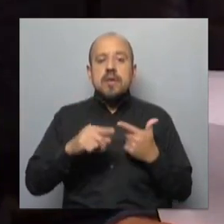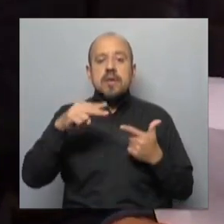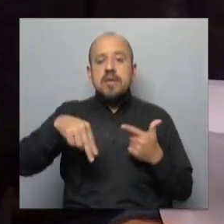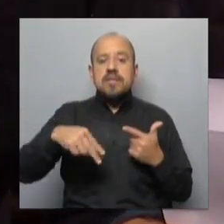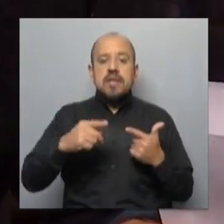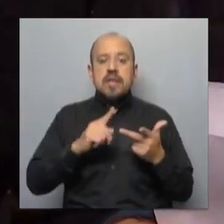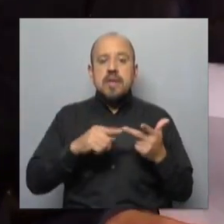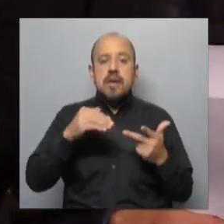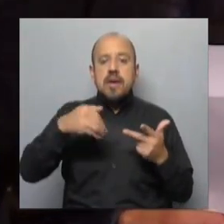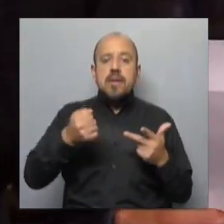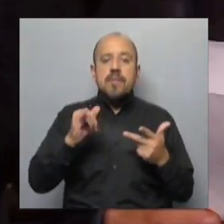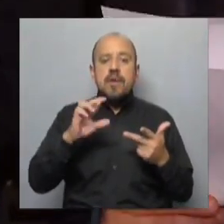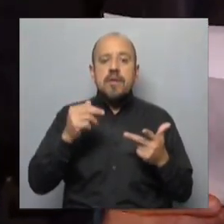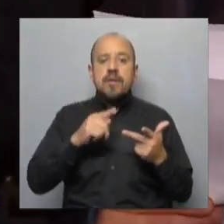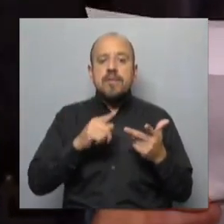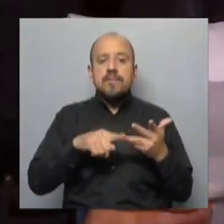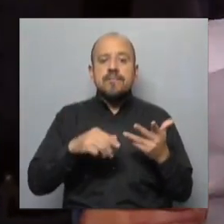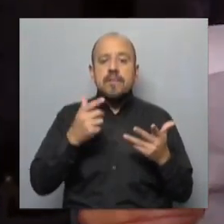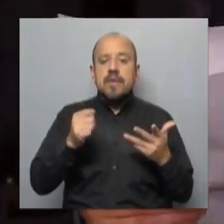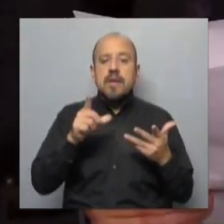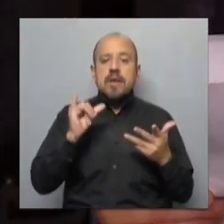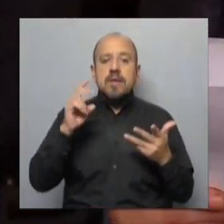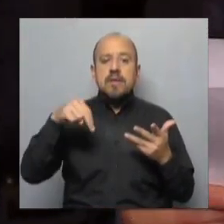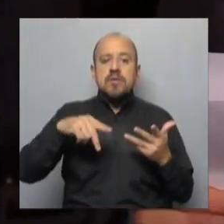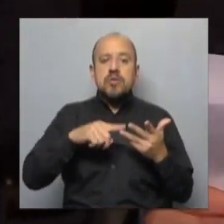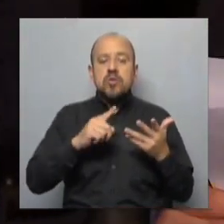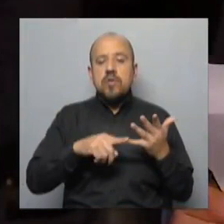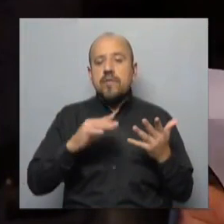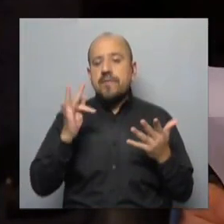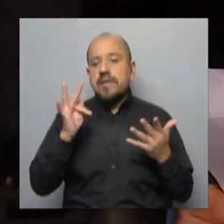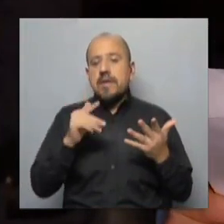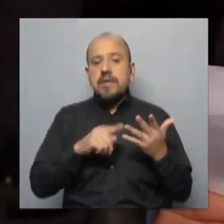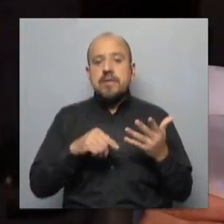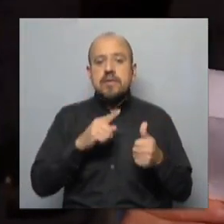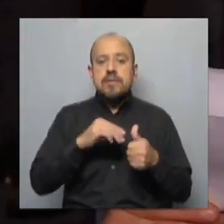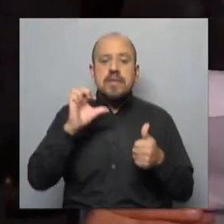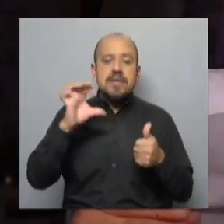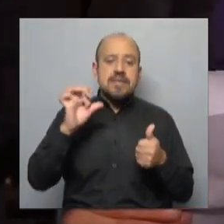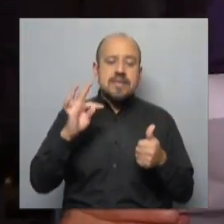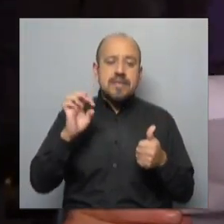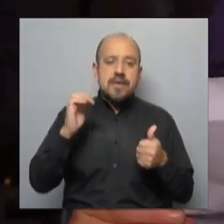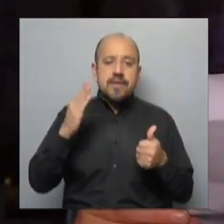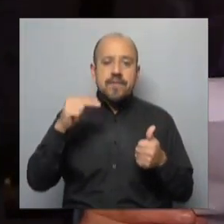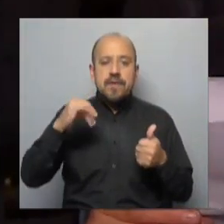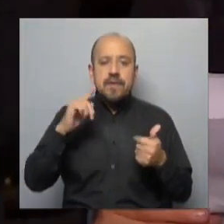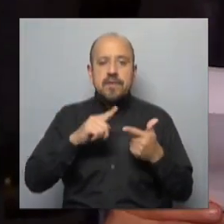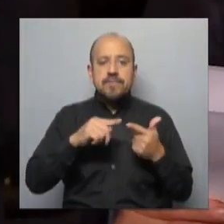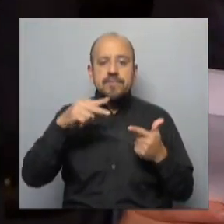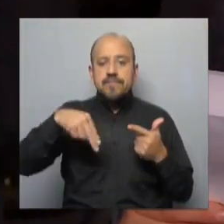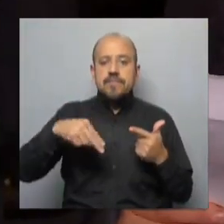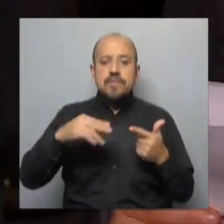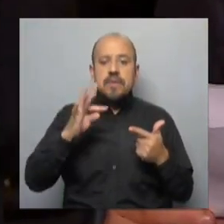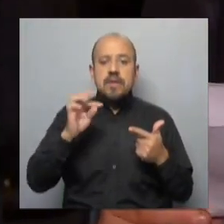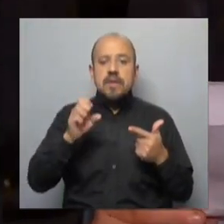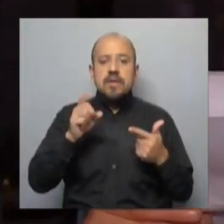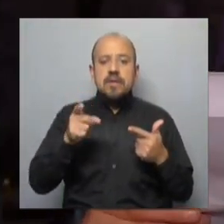puerto mayra costa allison fernández victorias marinar es stefani rodríguez una carita extra carolina